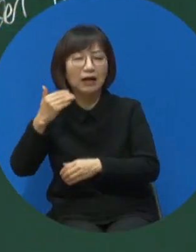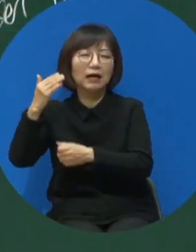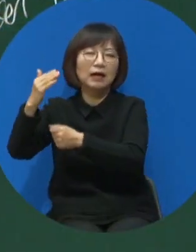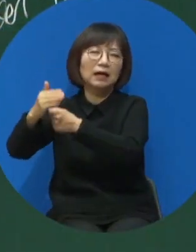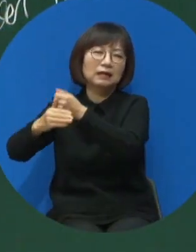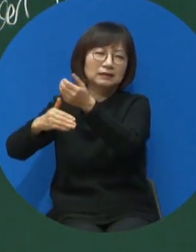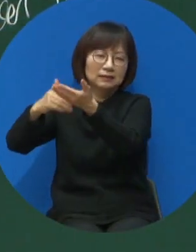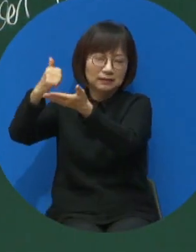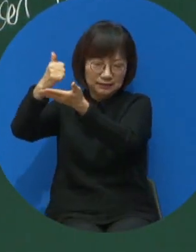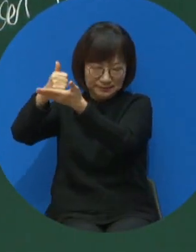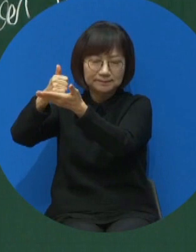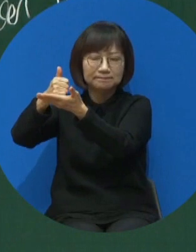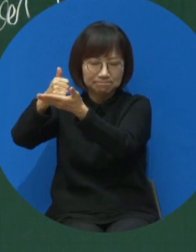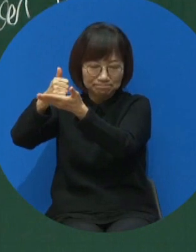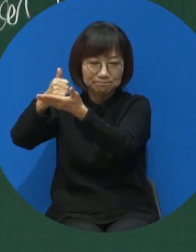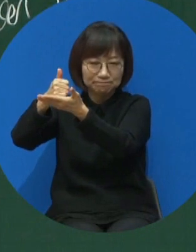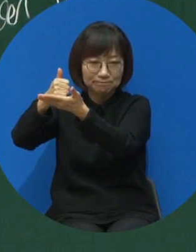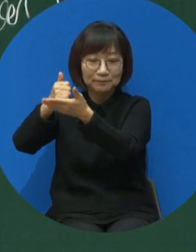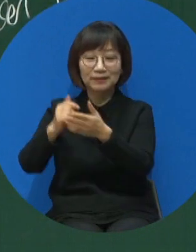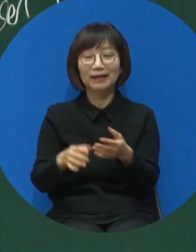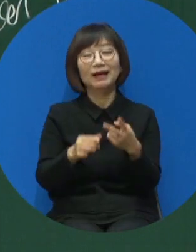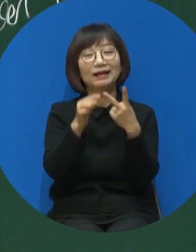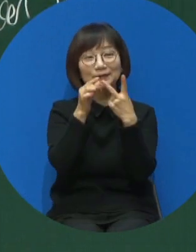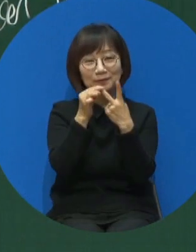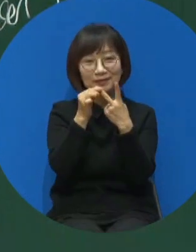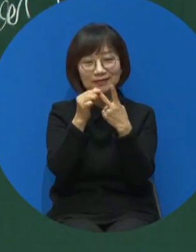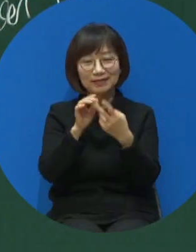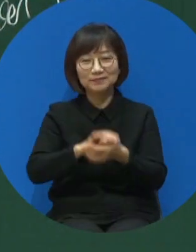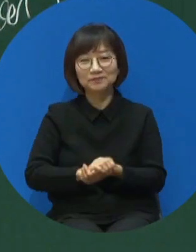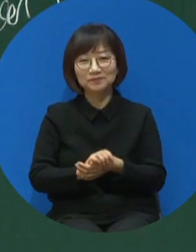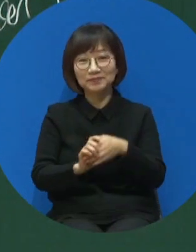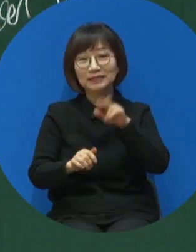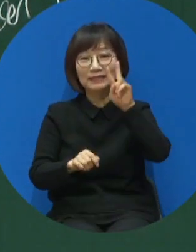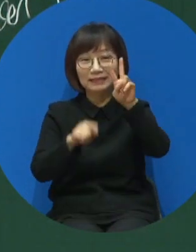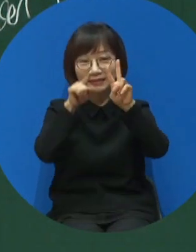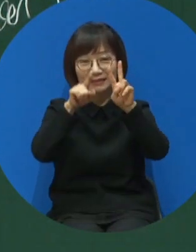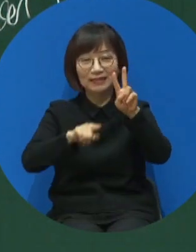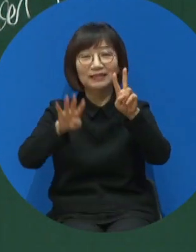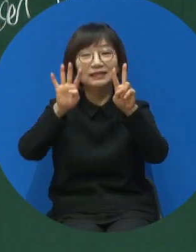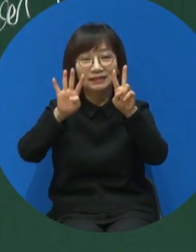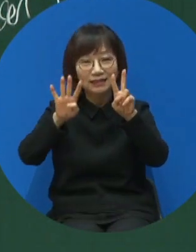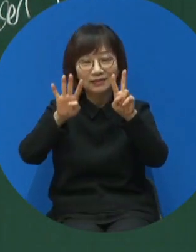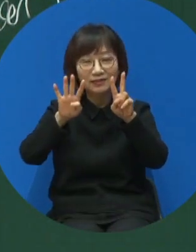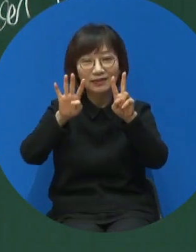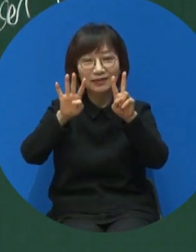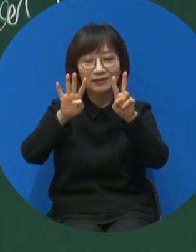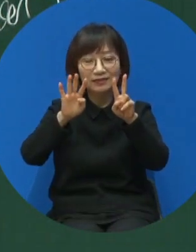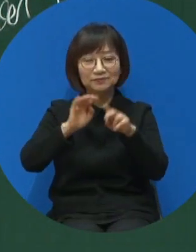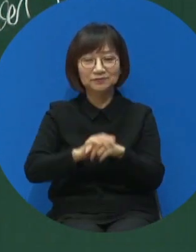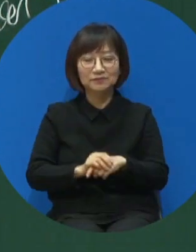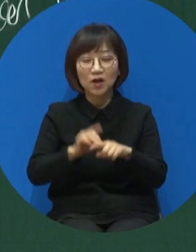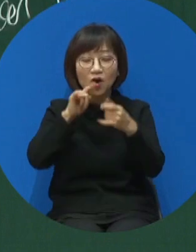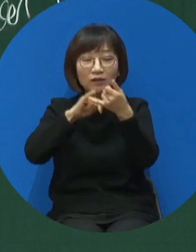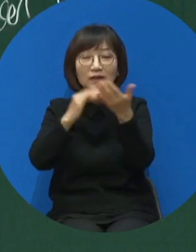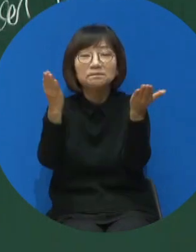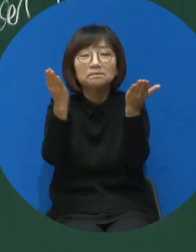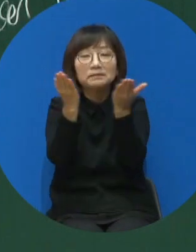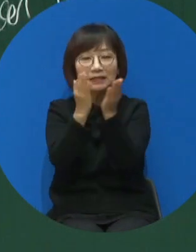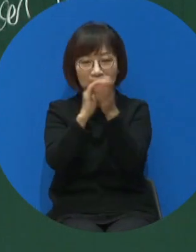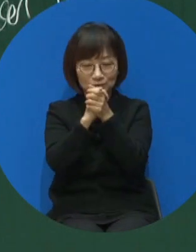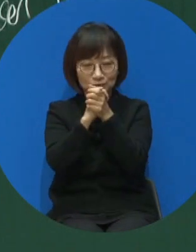quiero ver y luego es la oración centrada en el pacto es decir que más de 70 vemos como en el versículo 4 también está esto casi